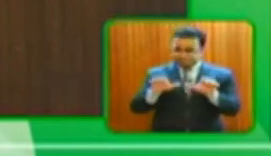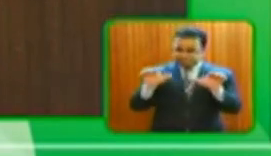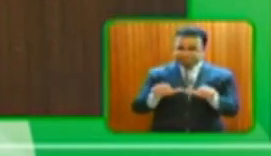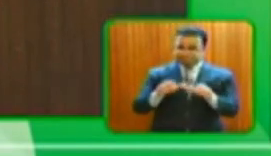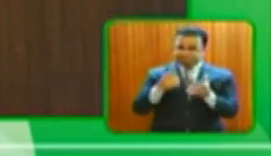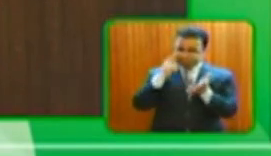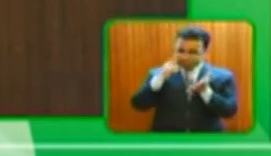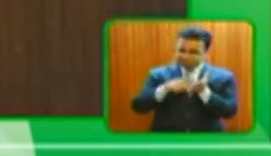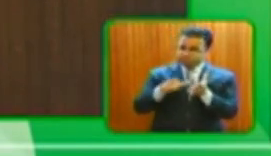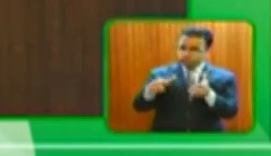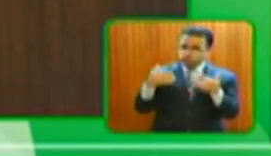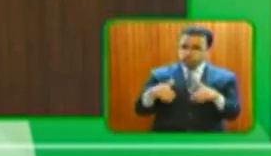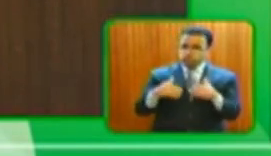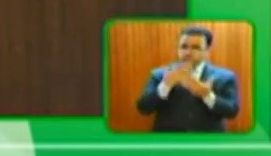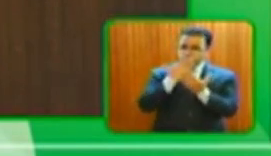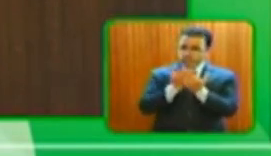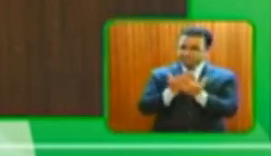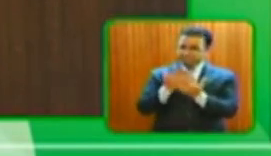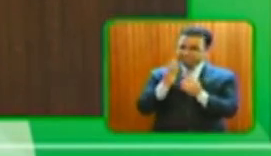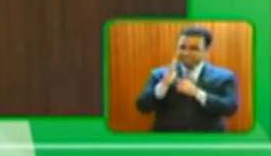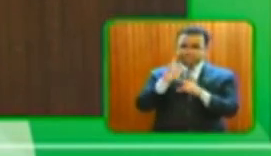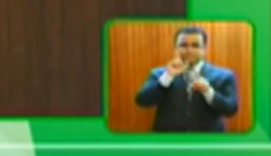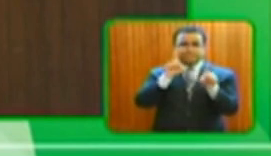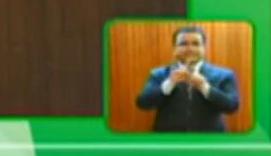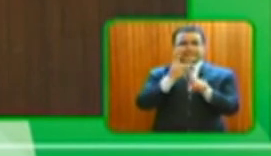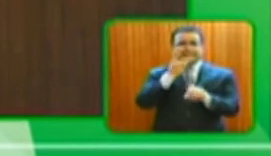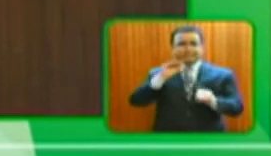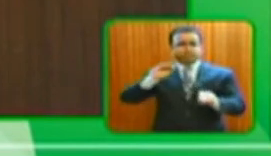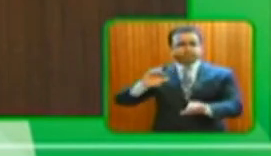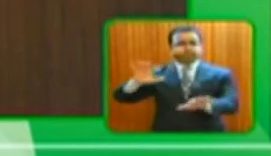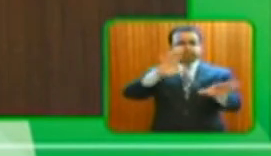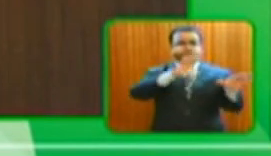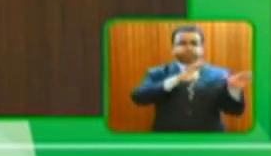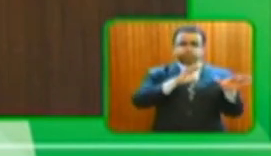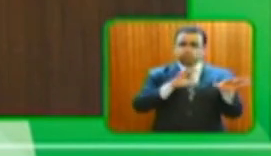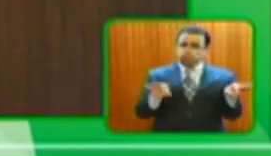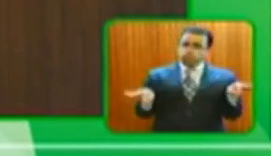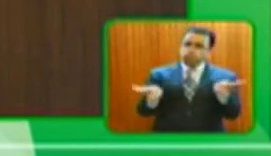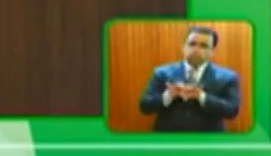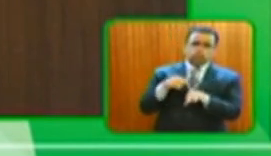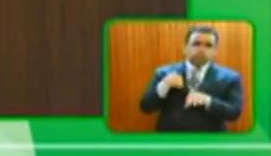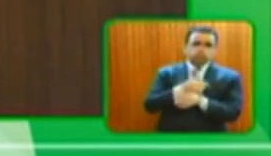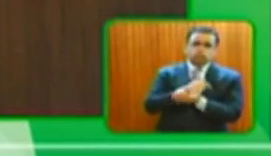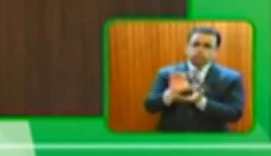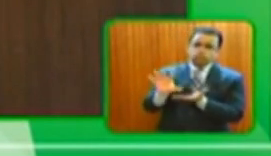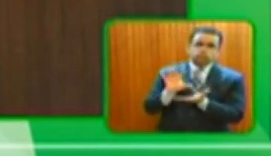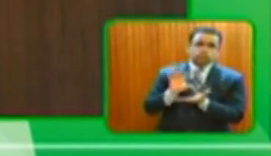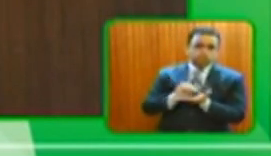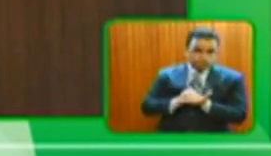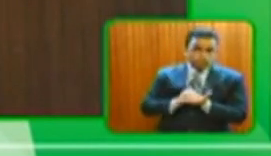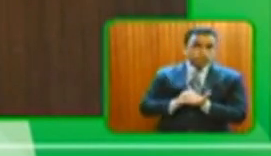luz en medio de las tinieblas. Muy bien sabido.